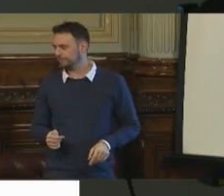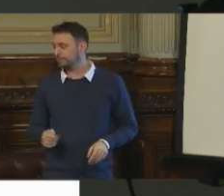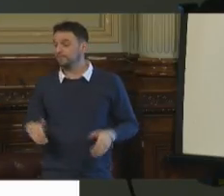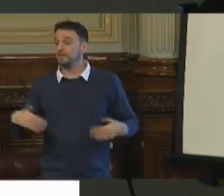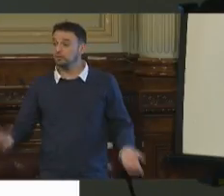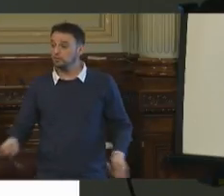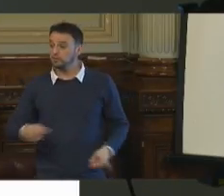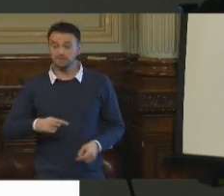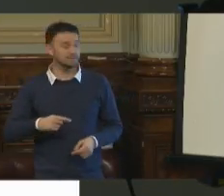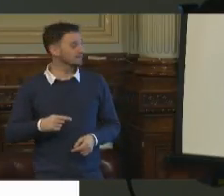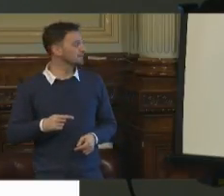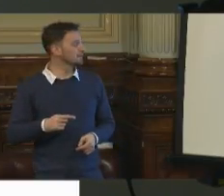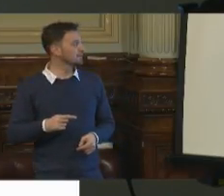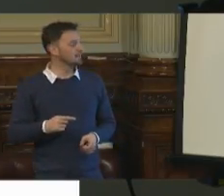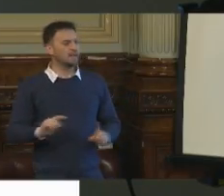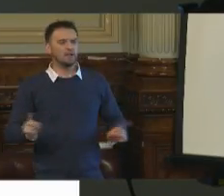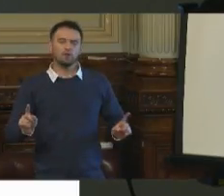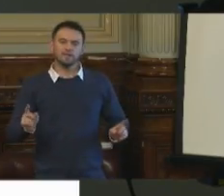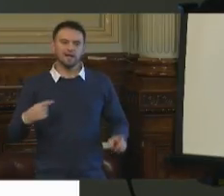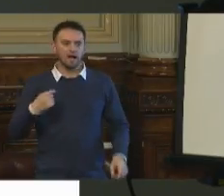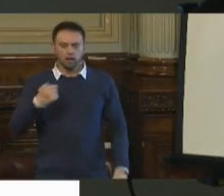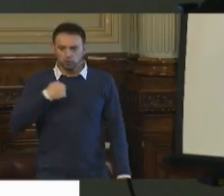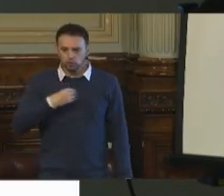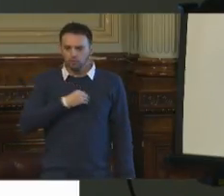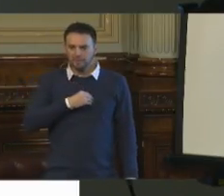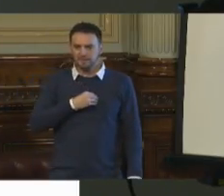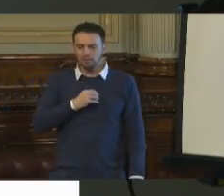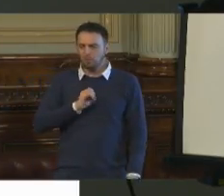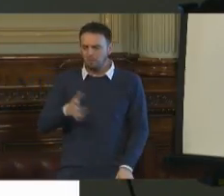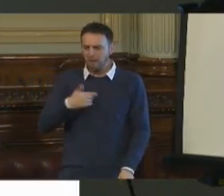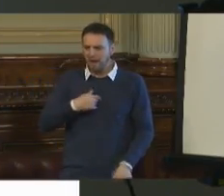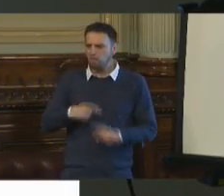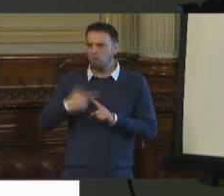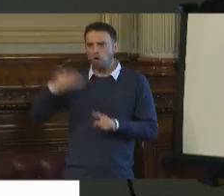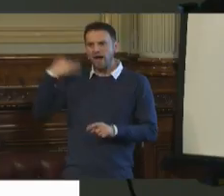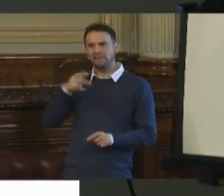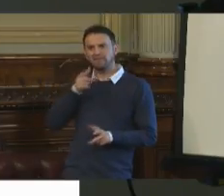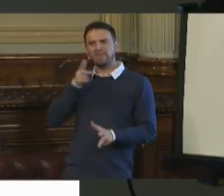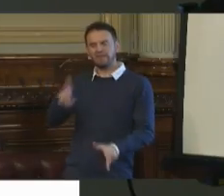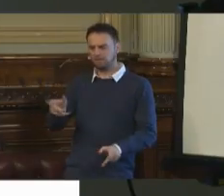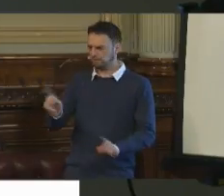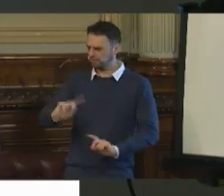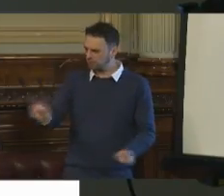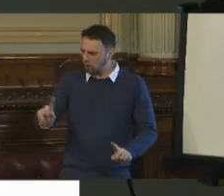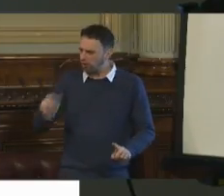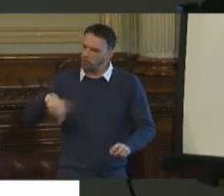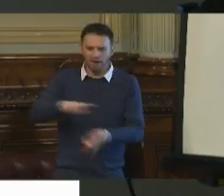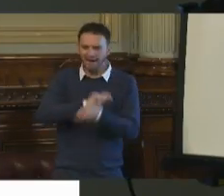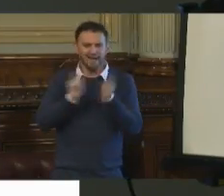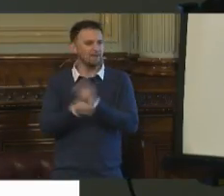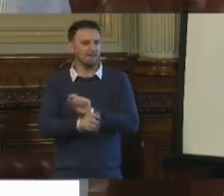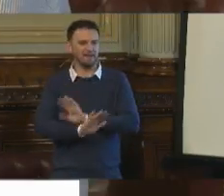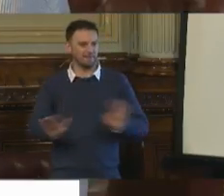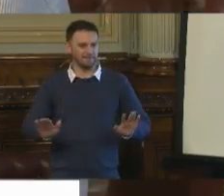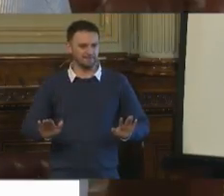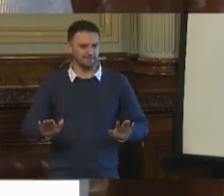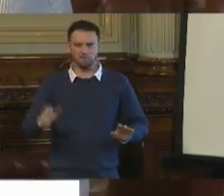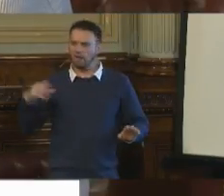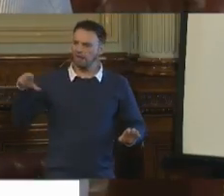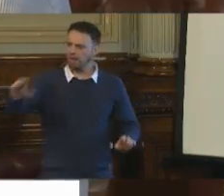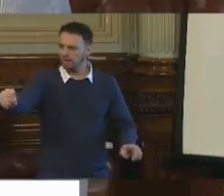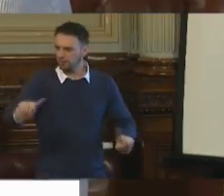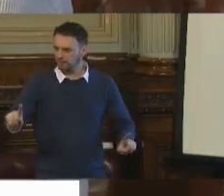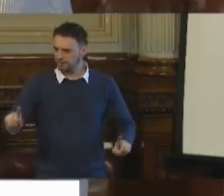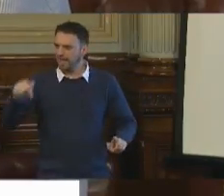permitía entonces nadie se tiene que sentir ni juzgado ni ni retado sino que